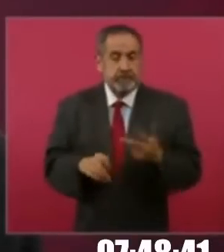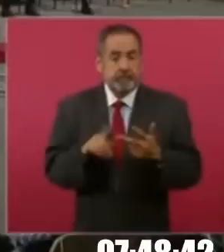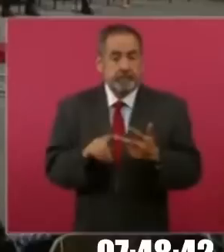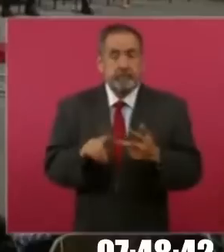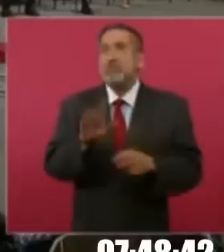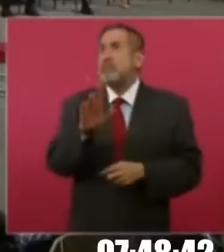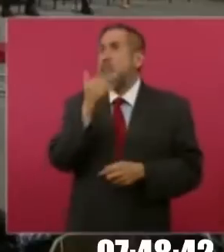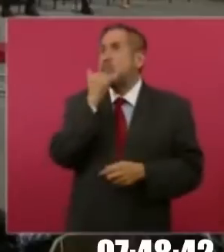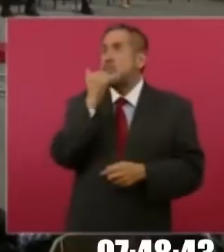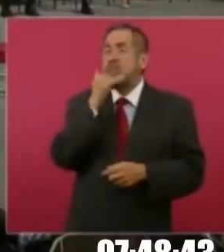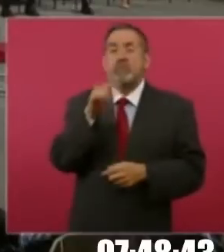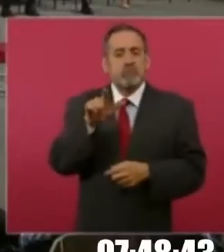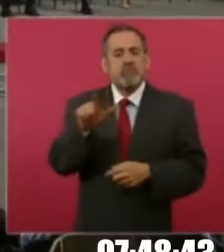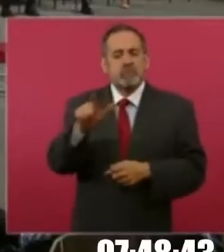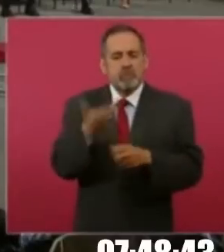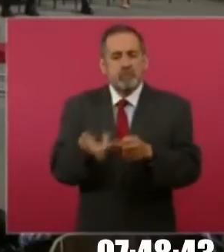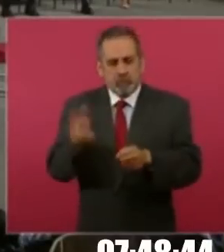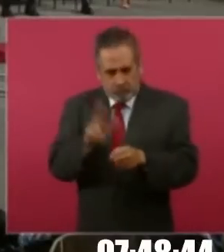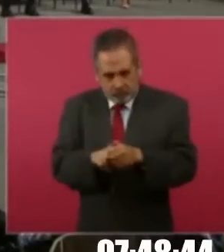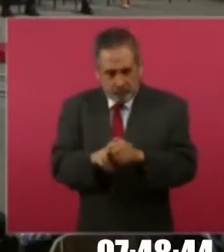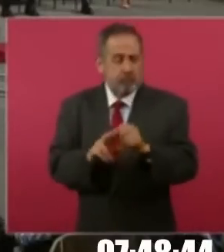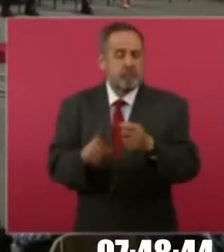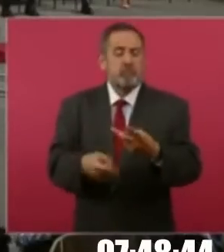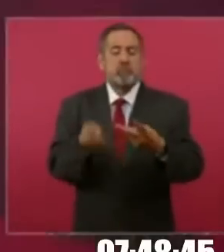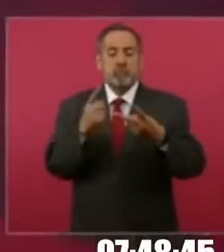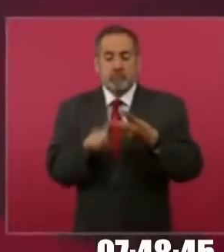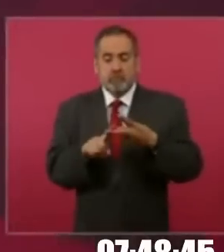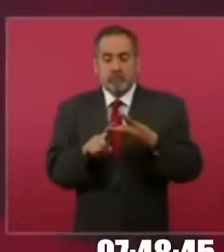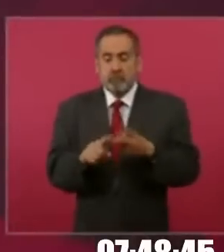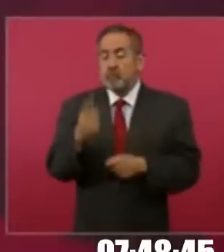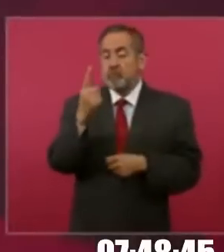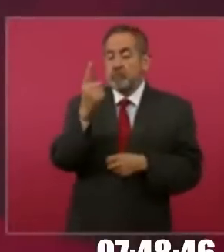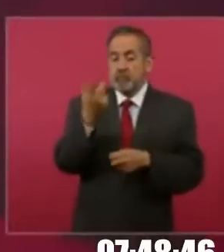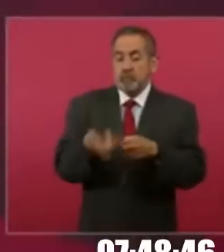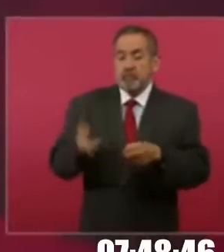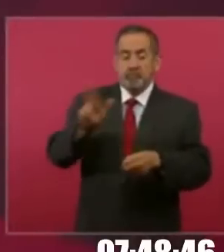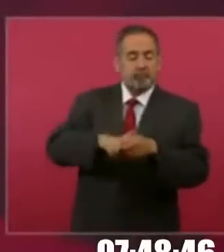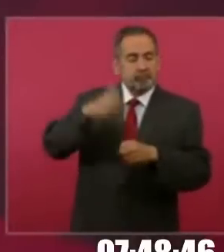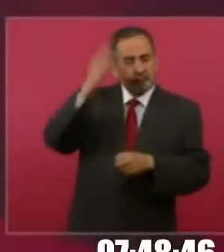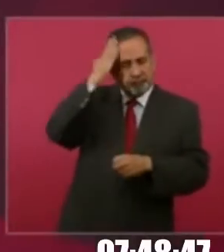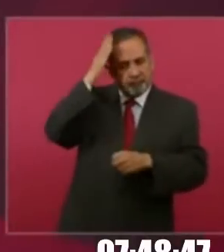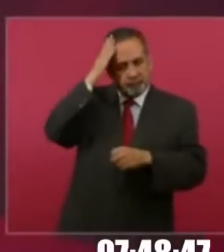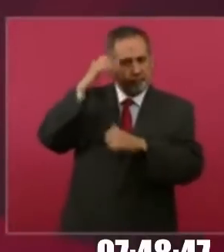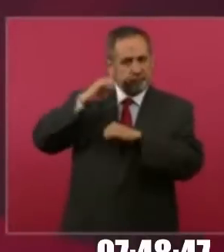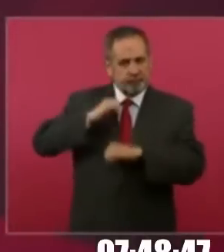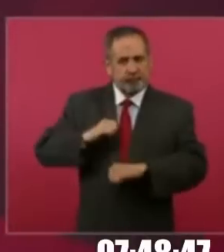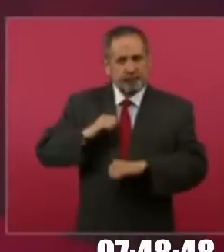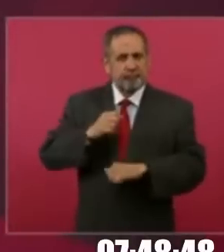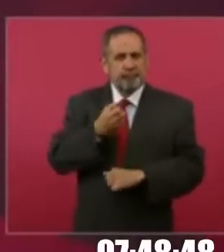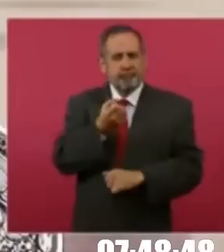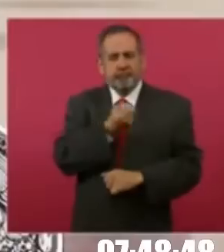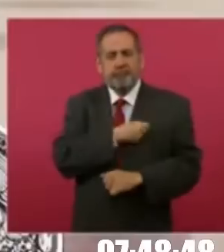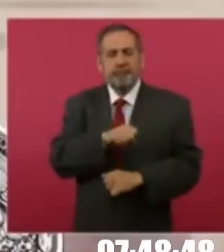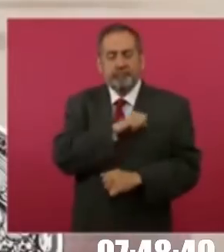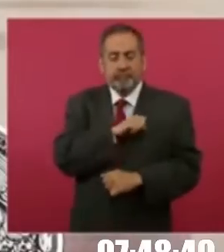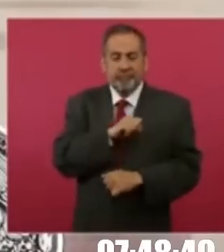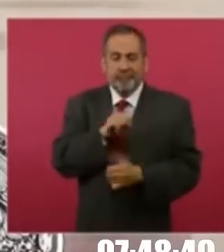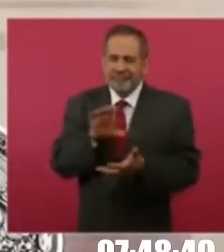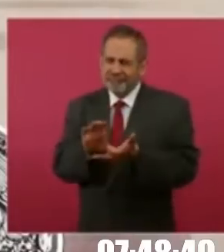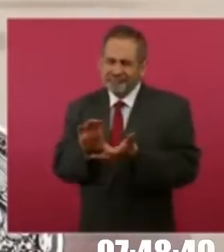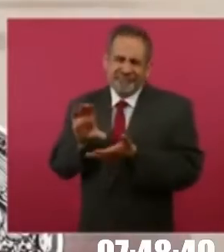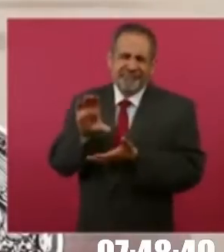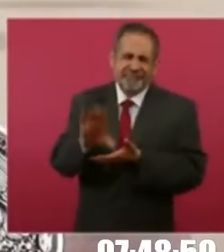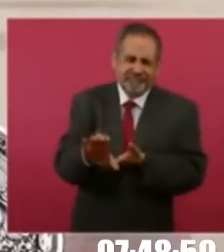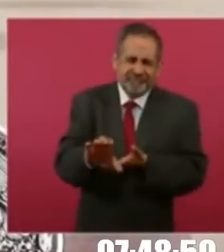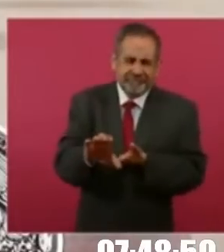17 hospitales se construyó un hospital general de salud con una inversión